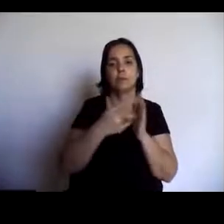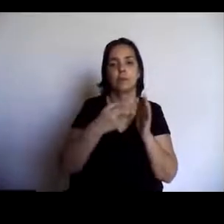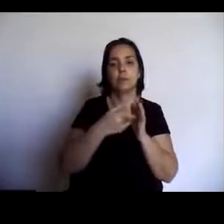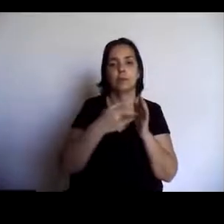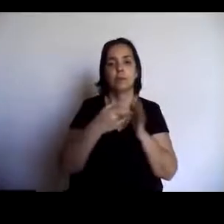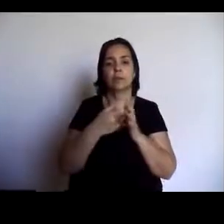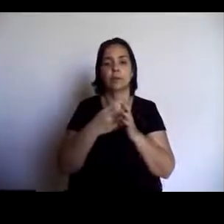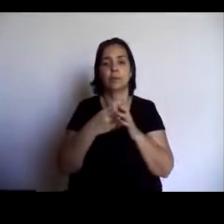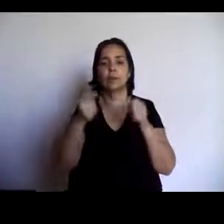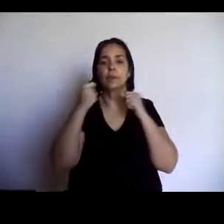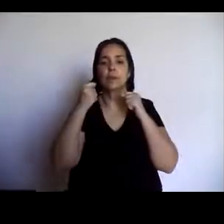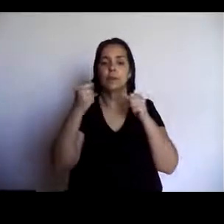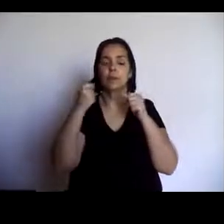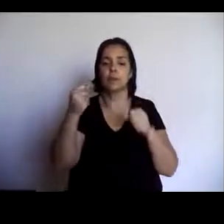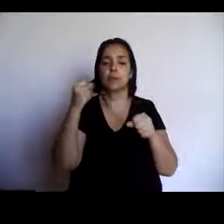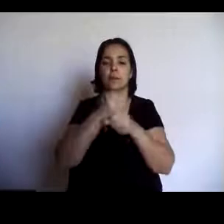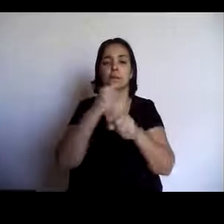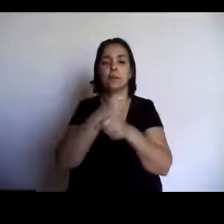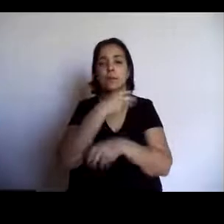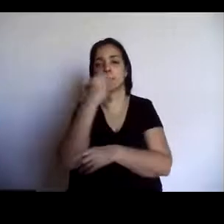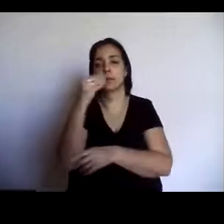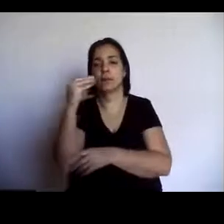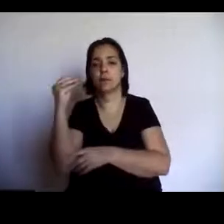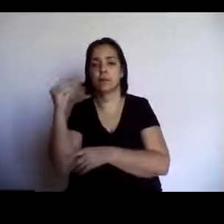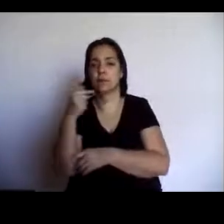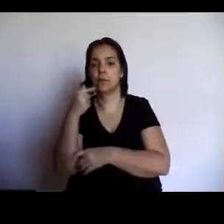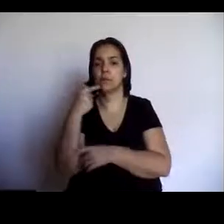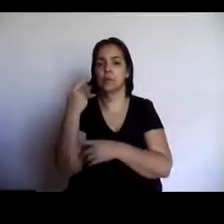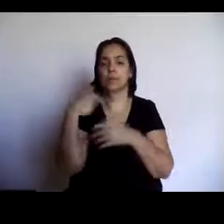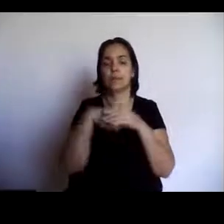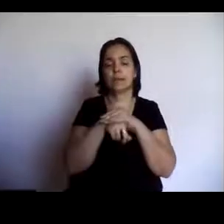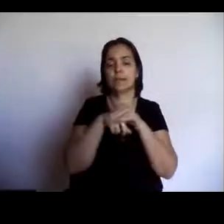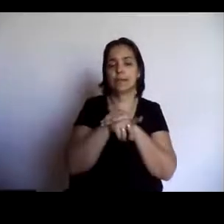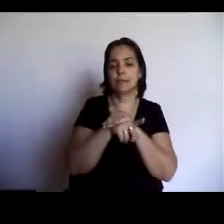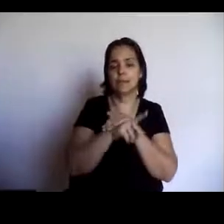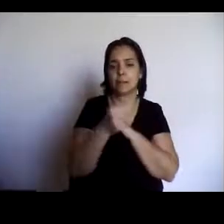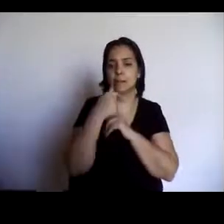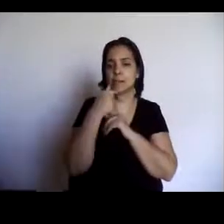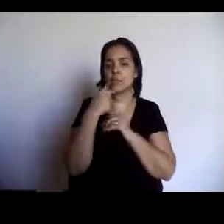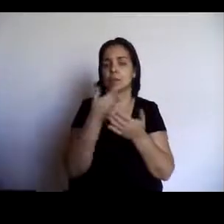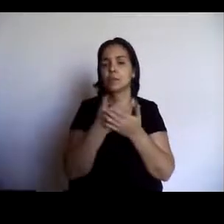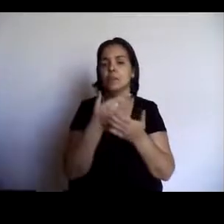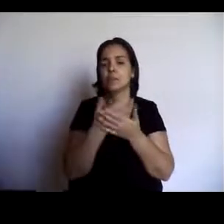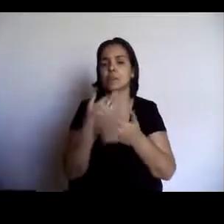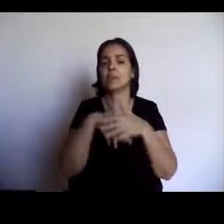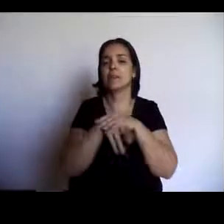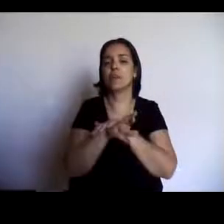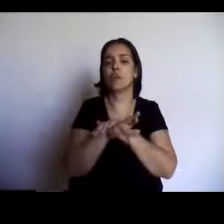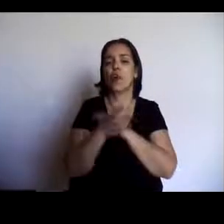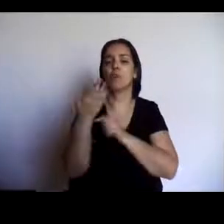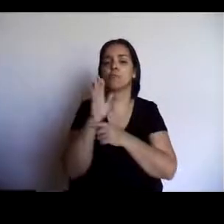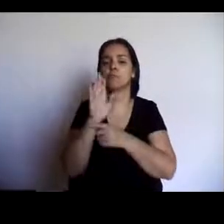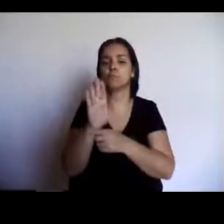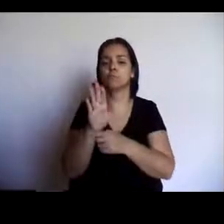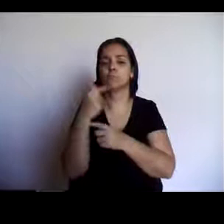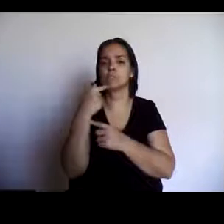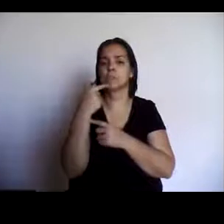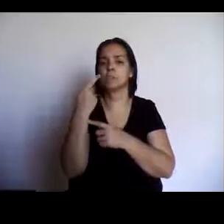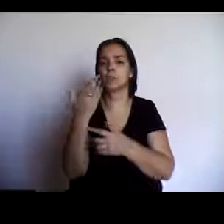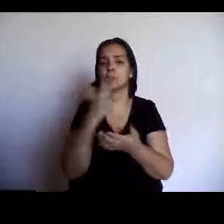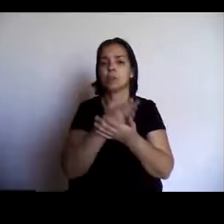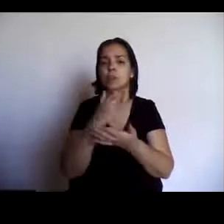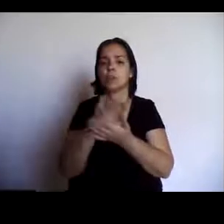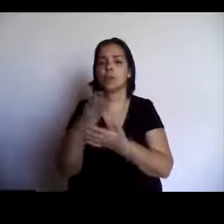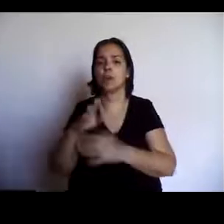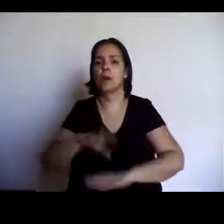a la empleabilidad joven, se han gestionado, como digo, ese importe de recursos, se han ofrecido cursos de capacitación